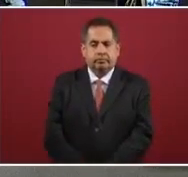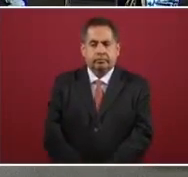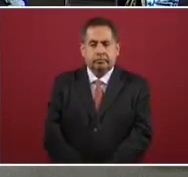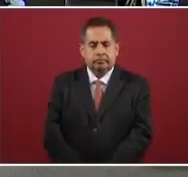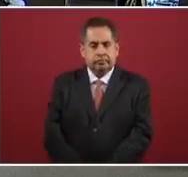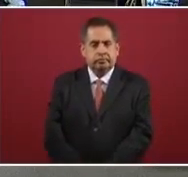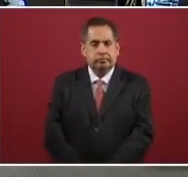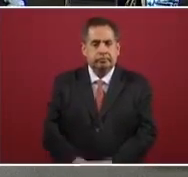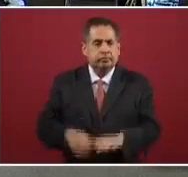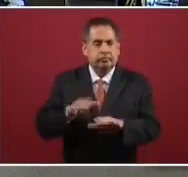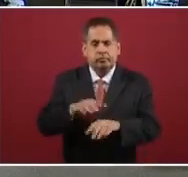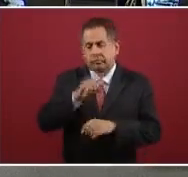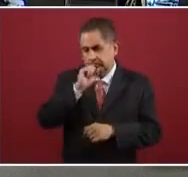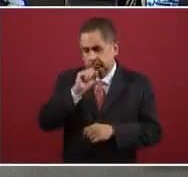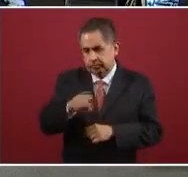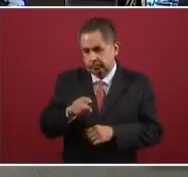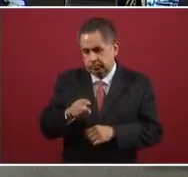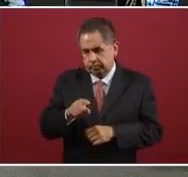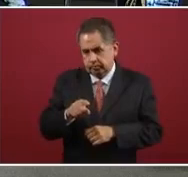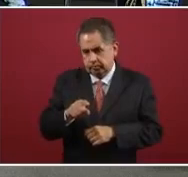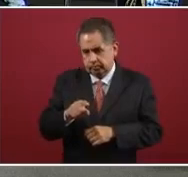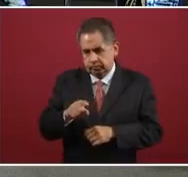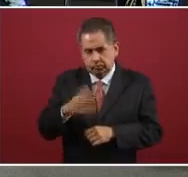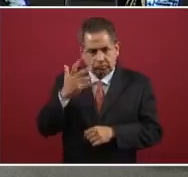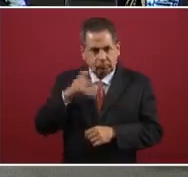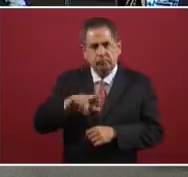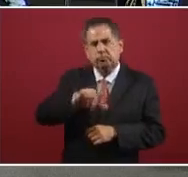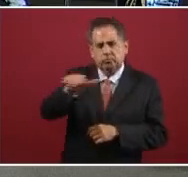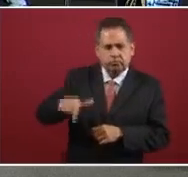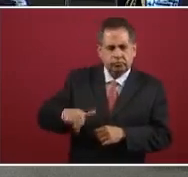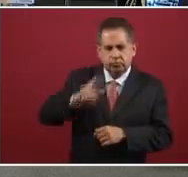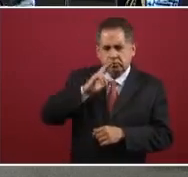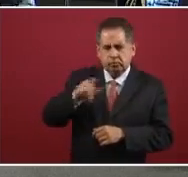Bueno, sobre lo mismo, y yo contesto después.